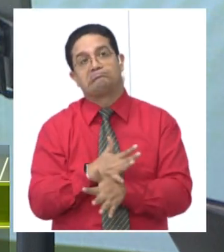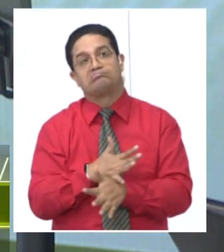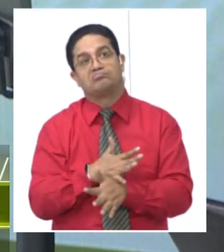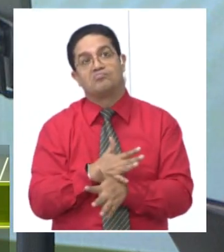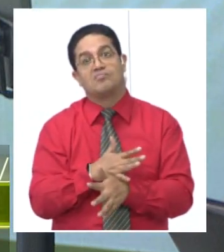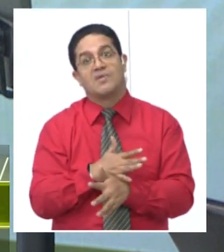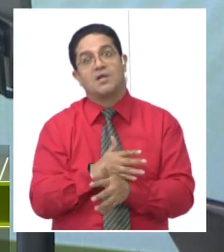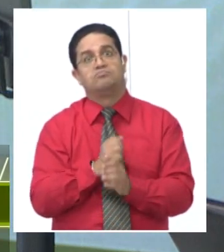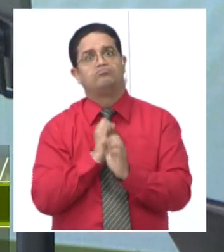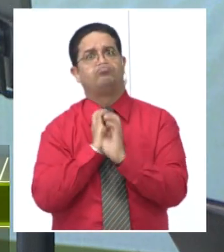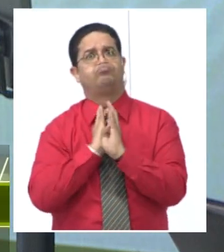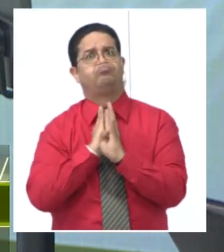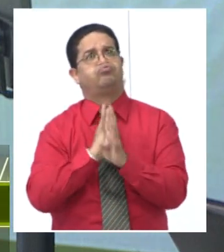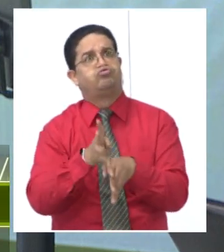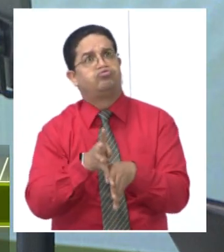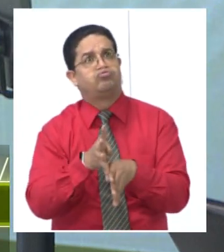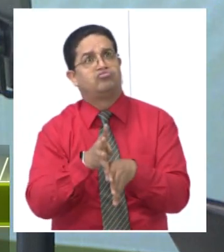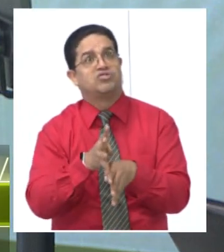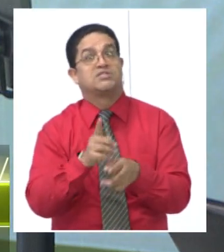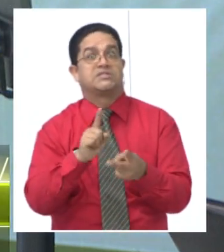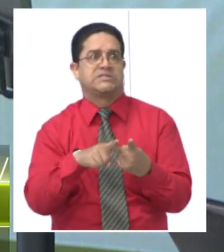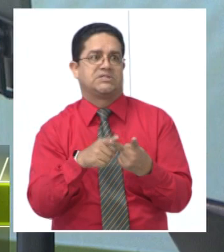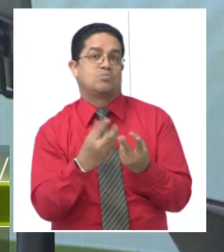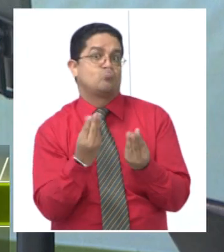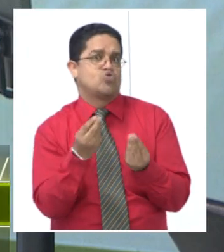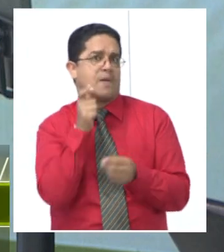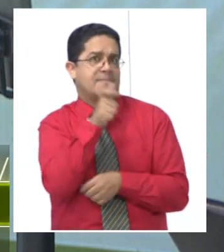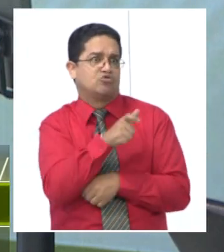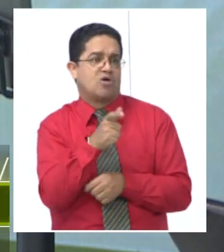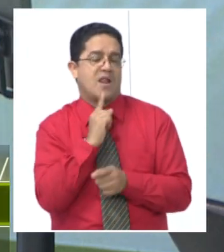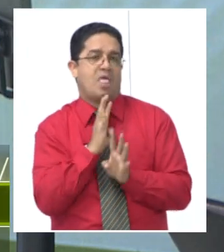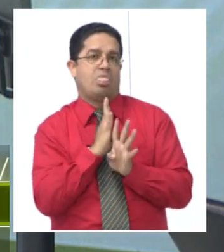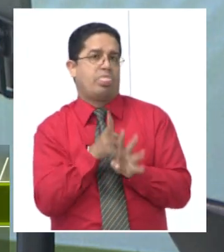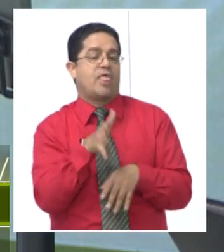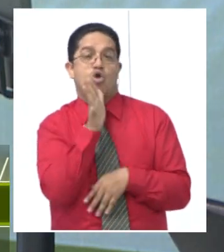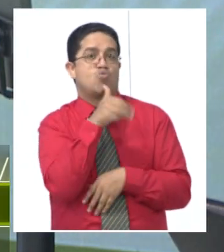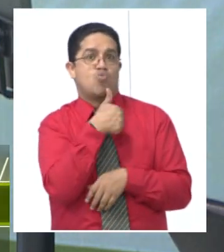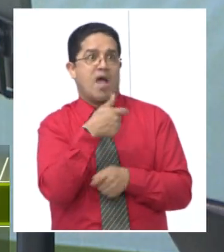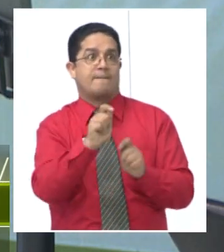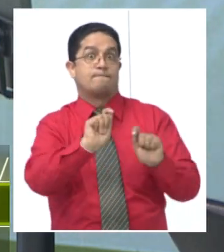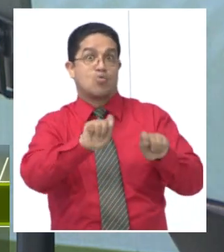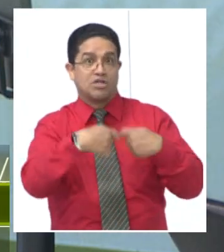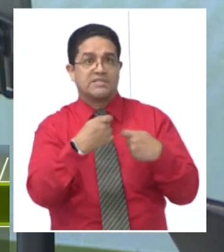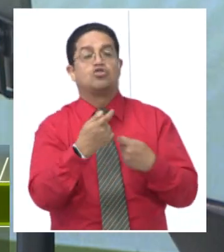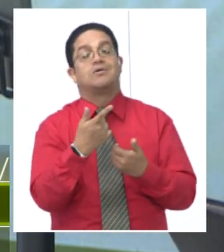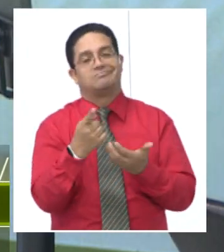múltiples personas y con esas múltiples personas no tuviste protección, pues con cada